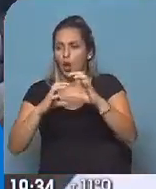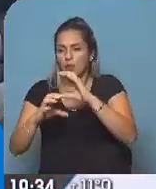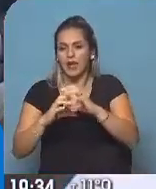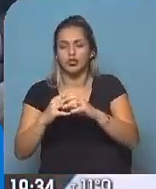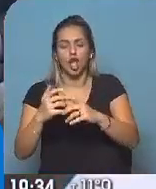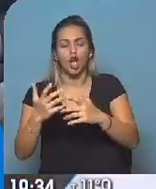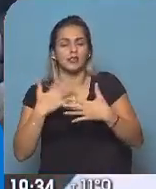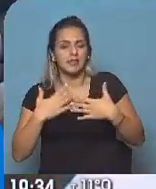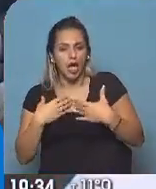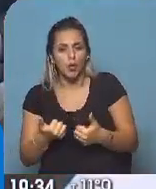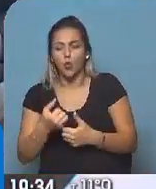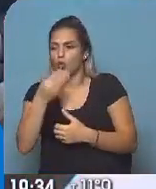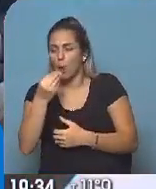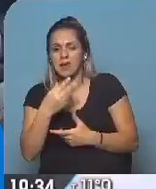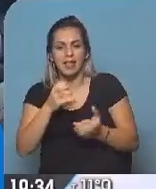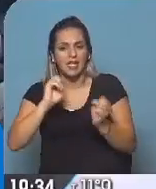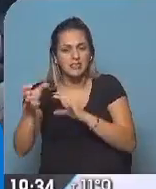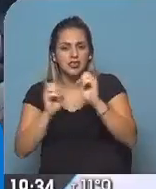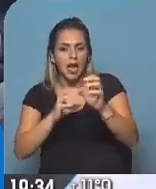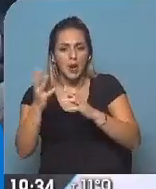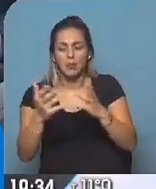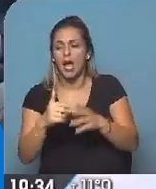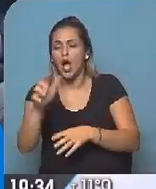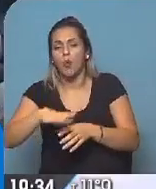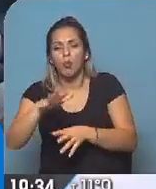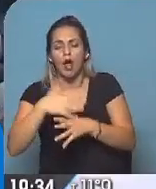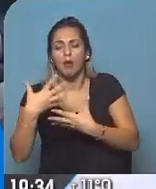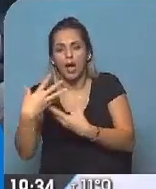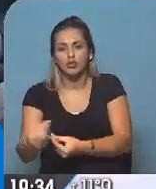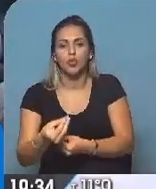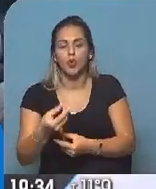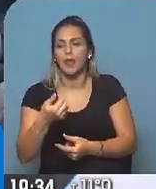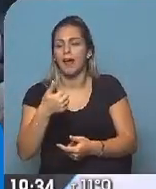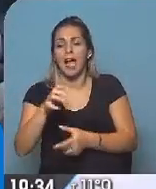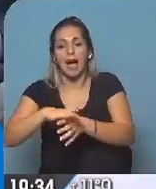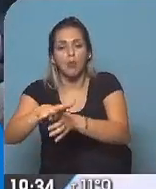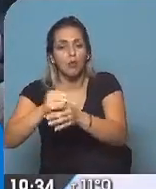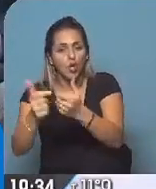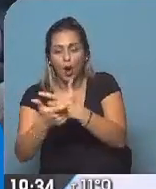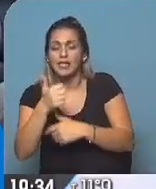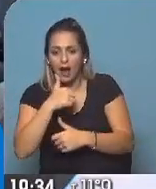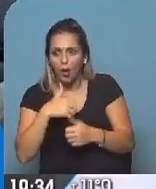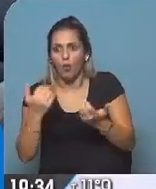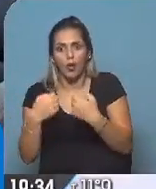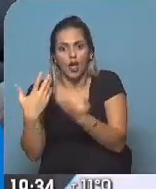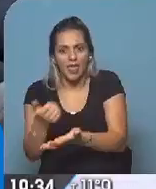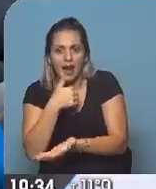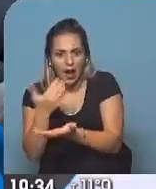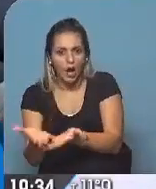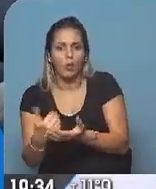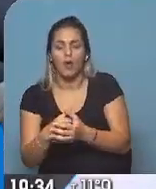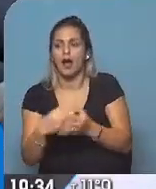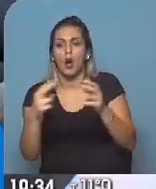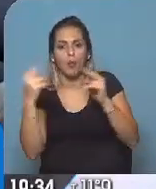sanidad, comida, llevar asistencia a los pueblos, poner agua en los pueblos donde no hay agua, levantar puentes,